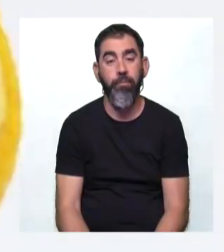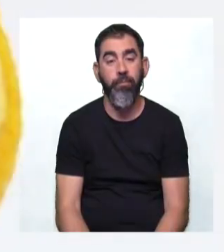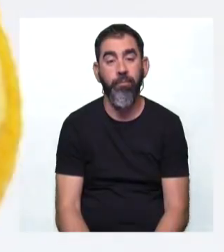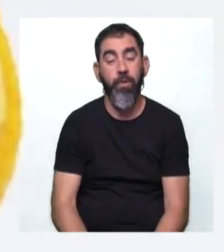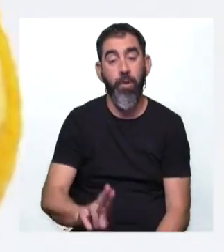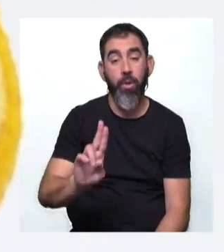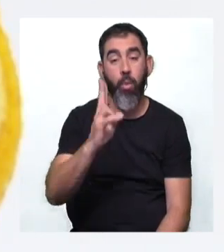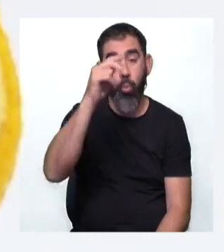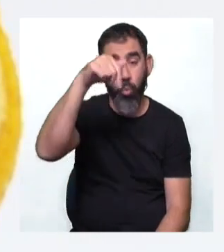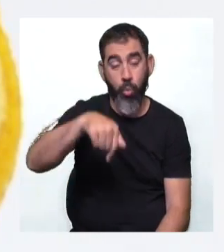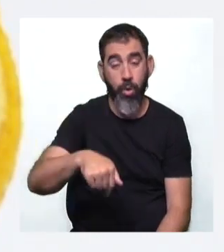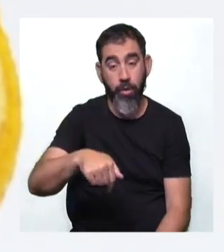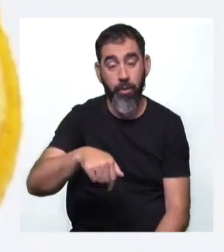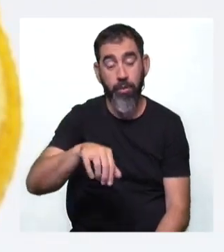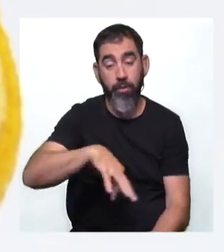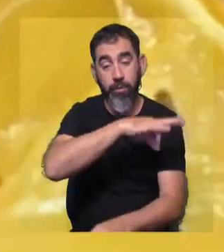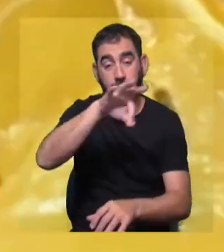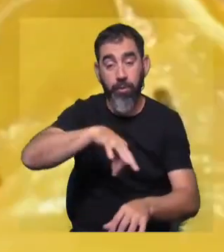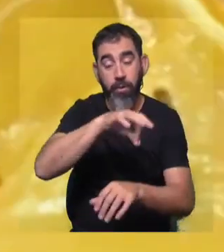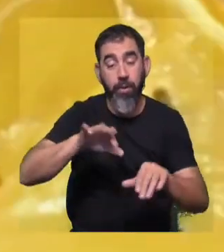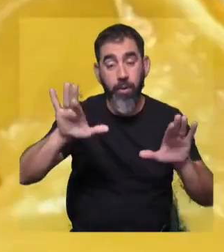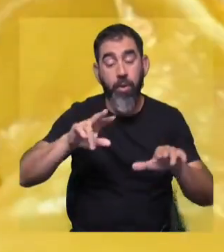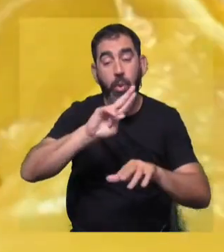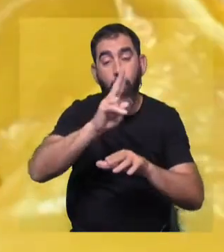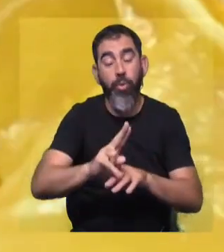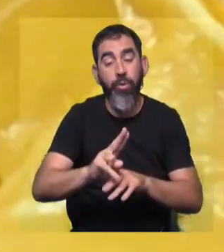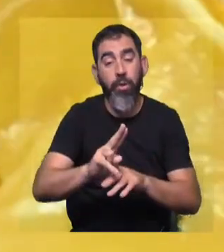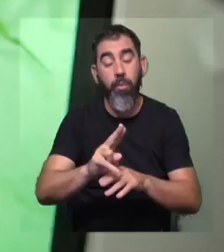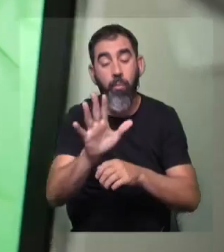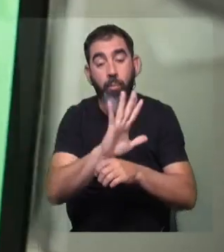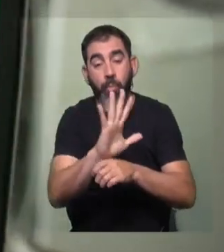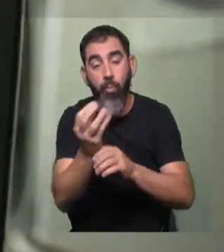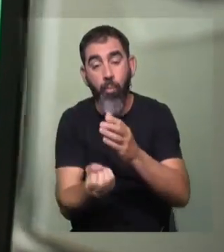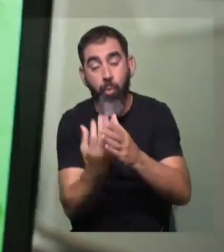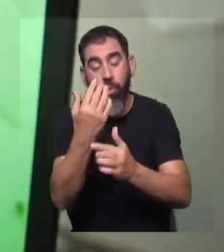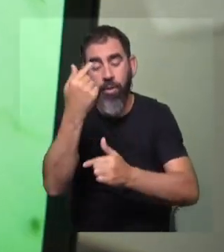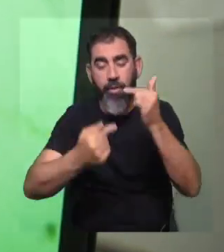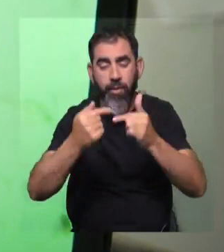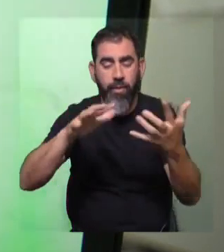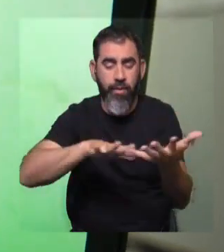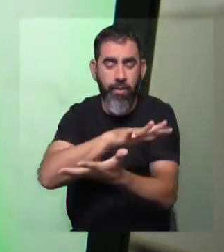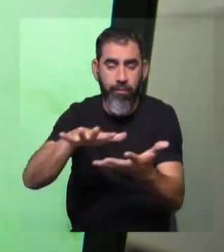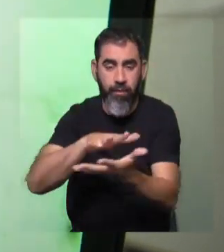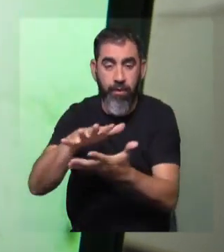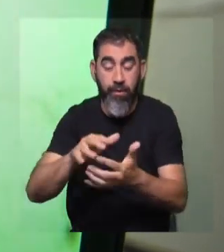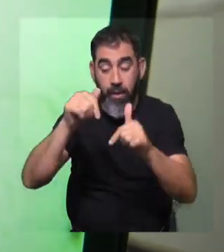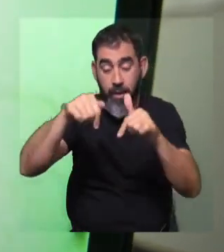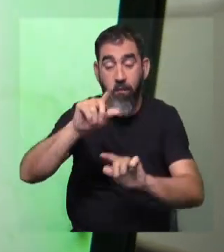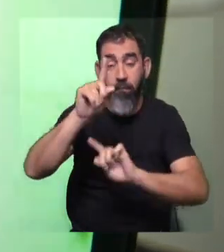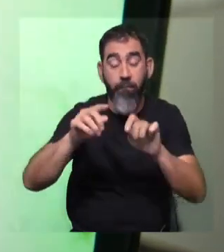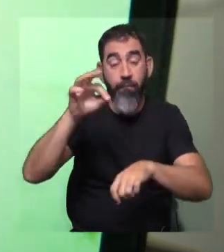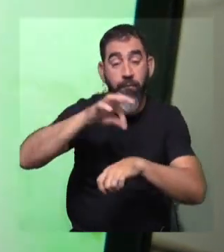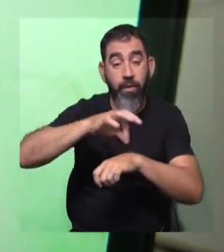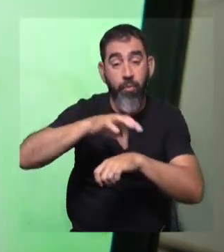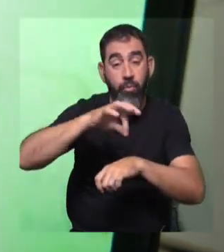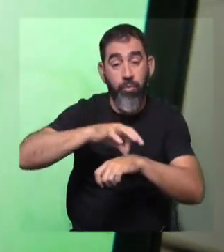En Uruguay, Drosophila melanogaster se utiliza como modelo biológico en diferentes áreas, pero aquí en la Facultad de